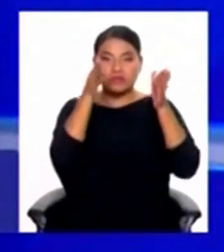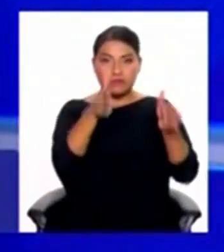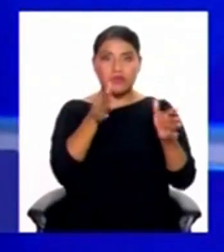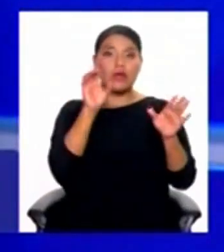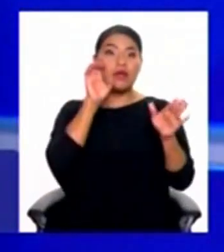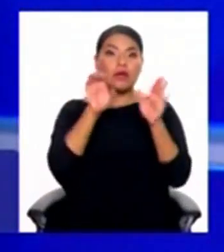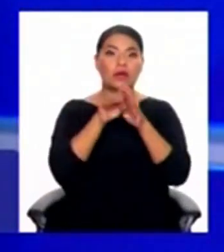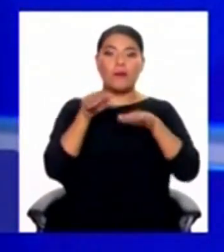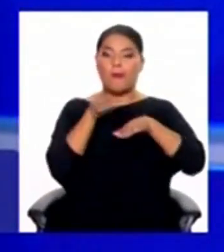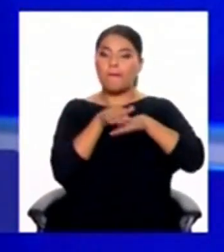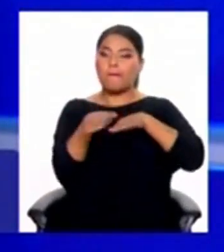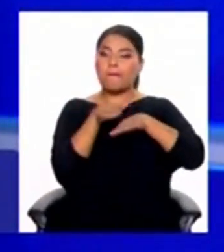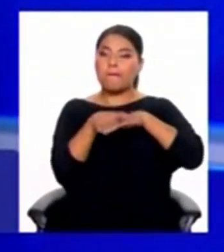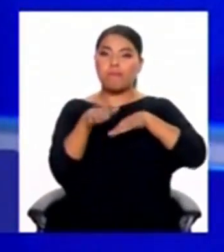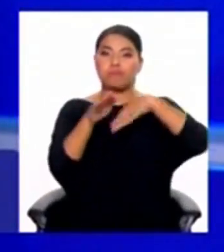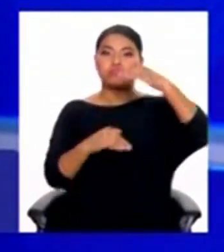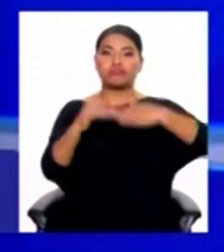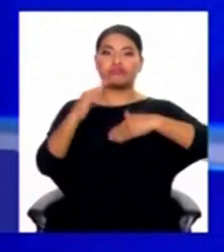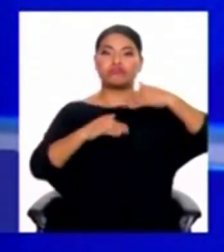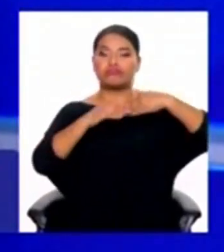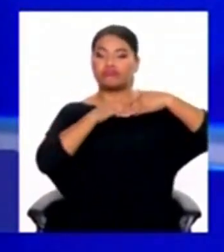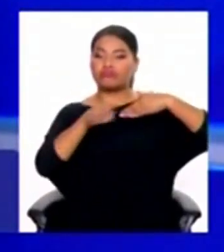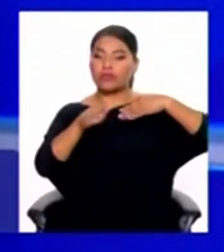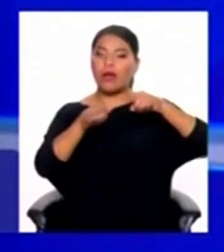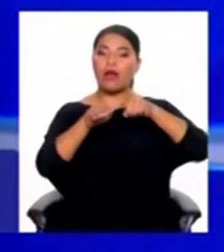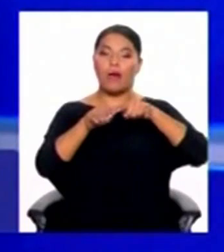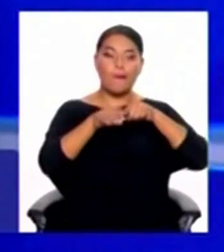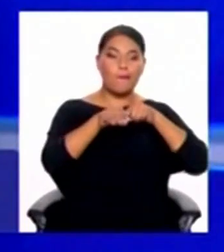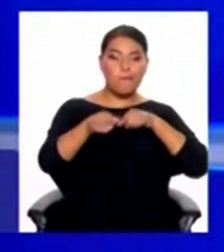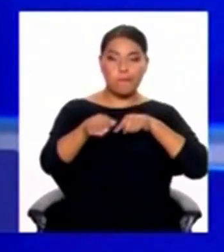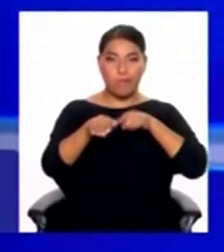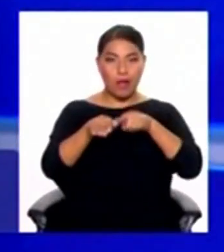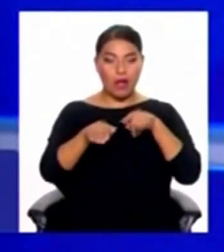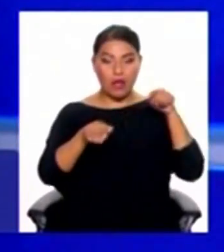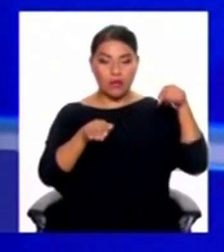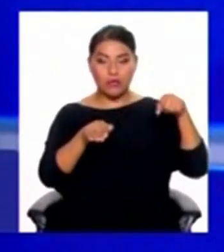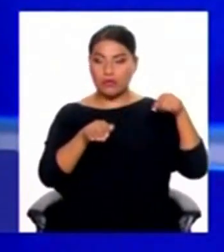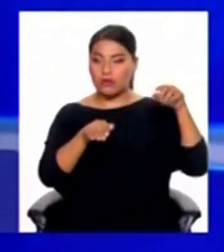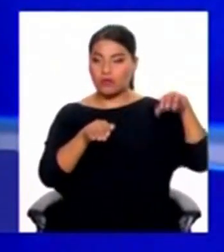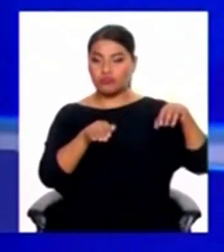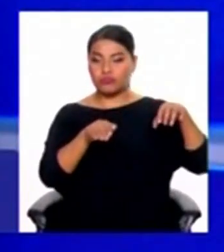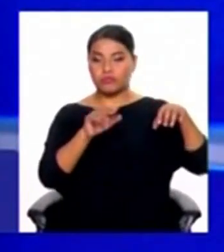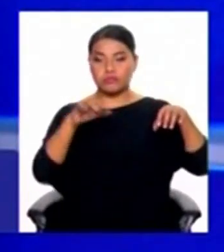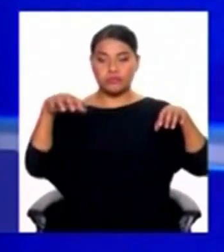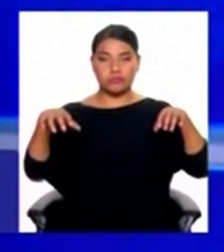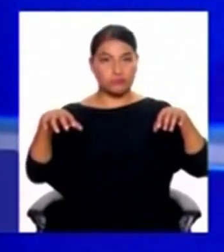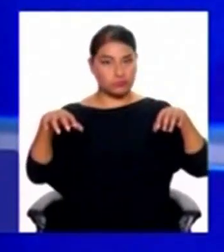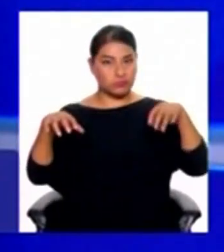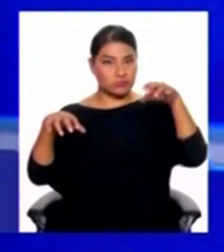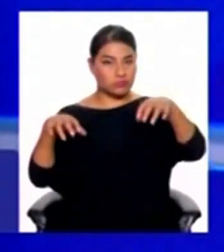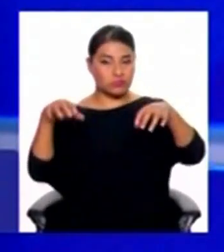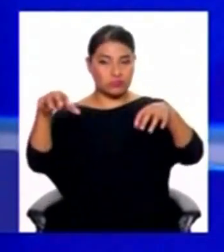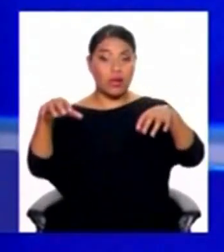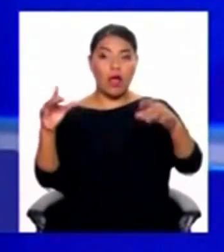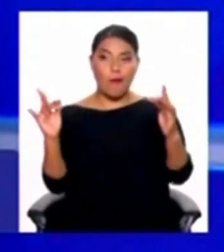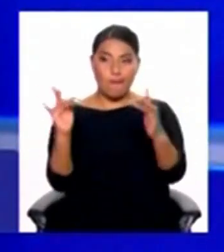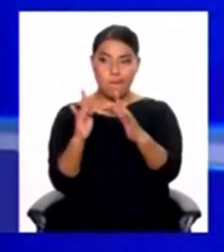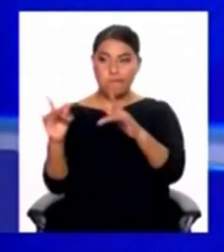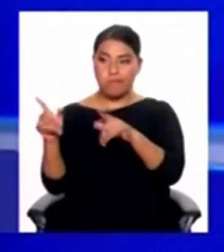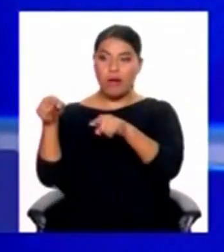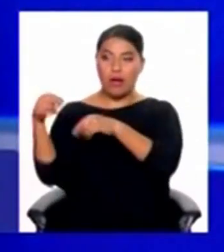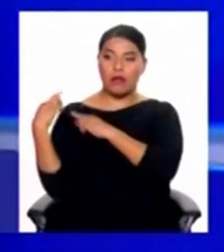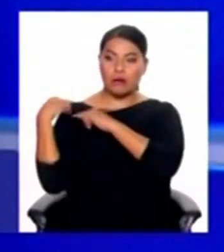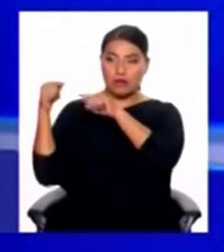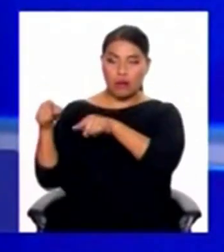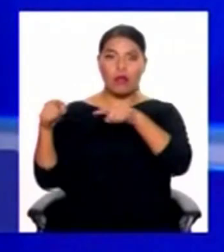carretera, ya, tengo que entender cómo esa carretera, o sea, para empezar, ¿por qué necesito la carretera? ¿Qué rol va a cumplir? ¿Qué